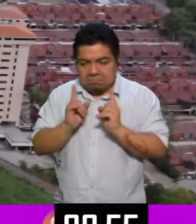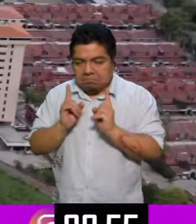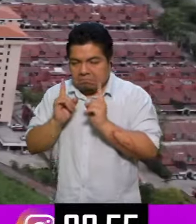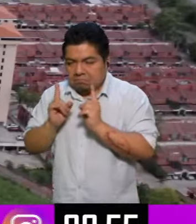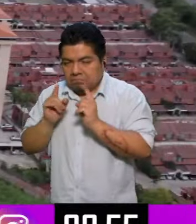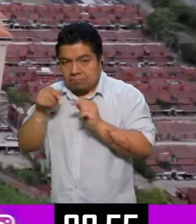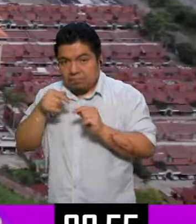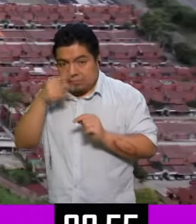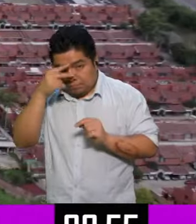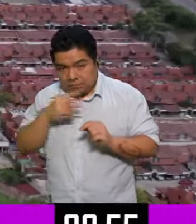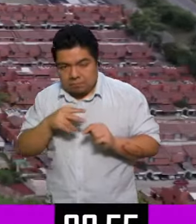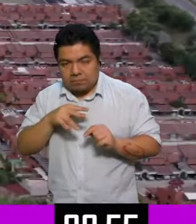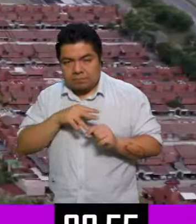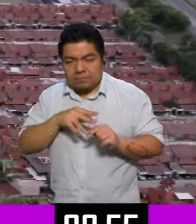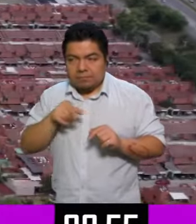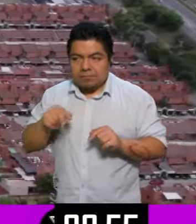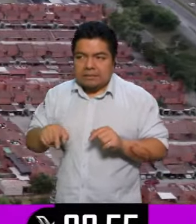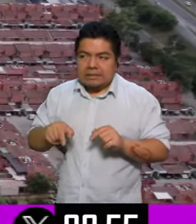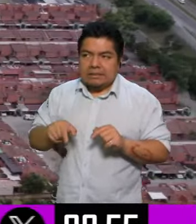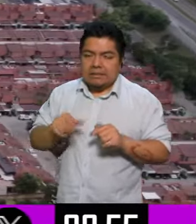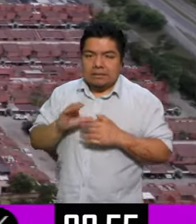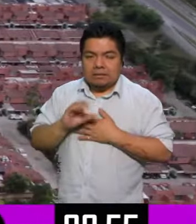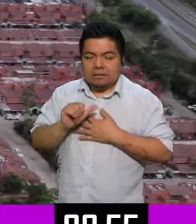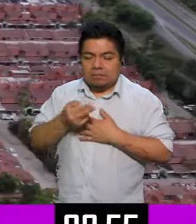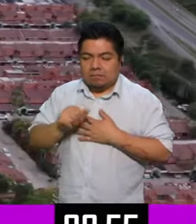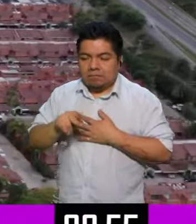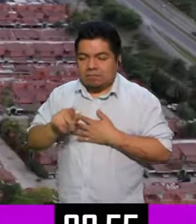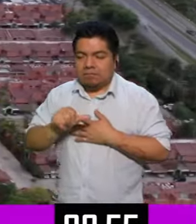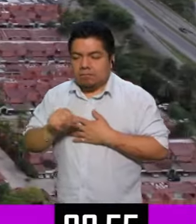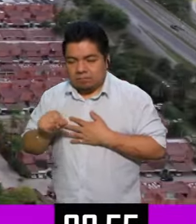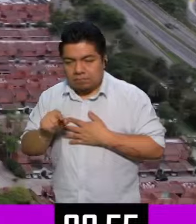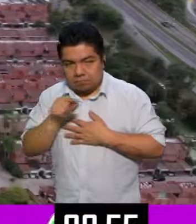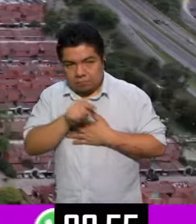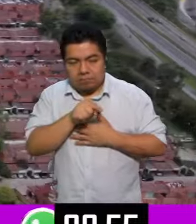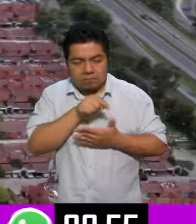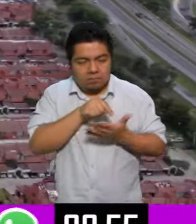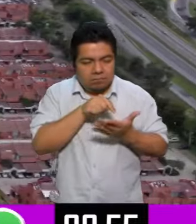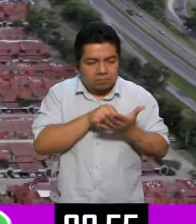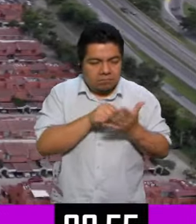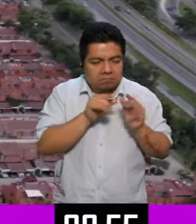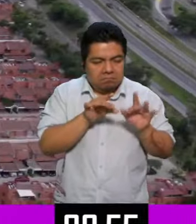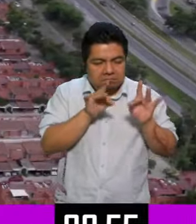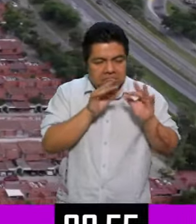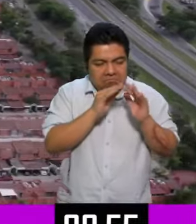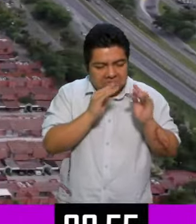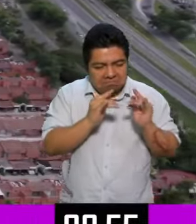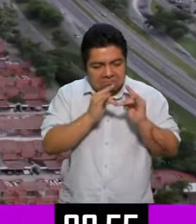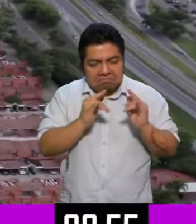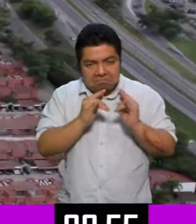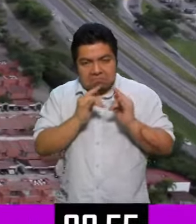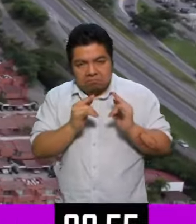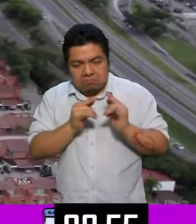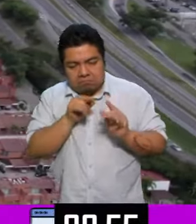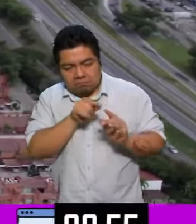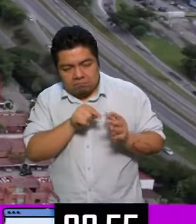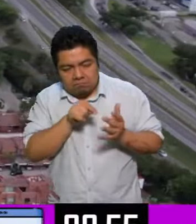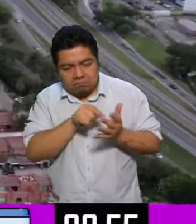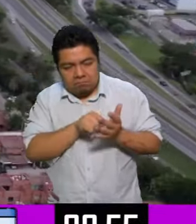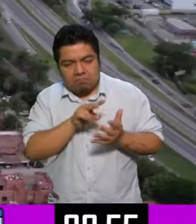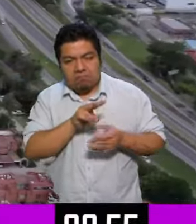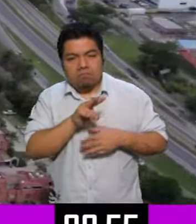En México tenemos chinampas, pero ahí lo que había era palafitos. Y dice, esto es